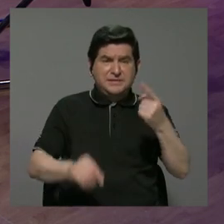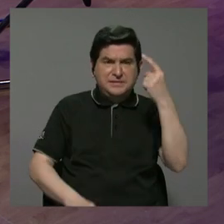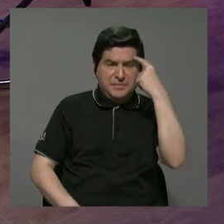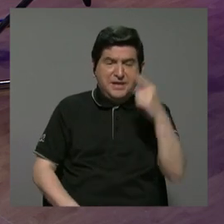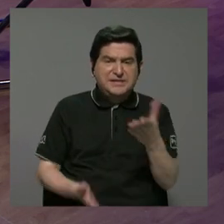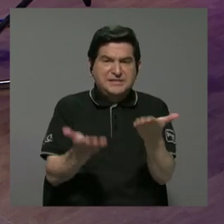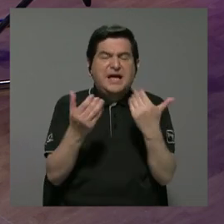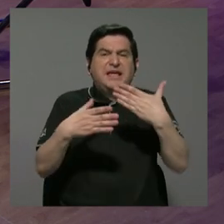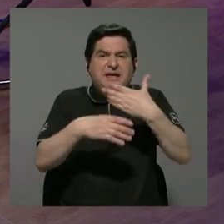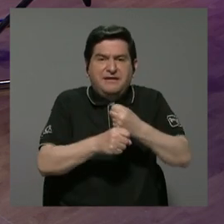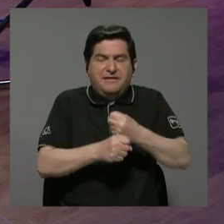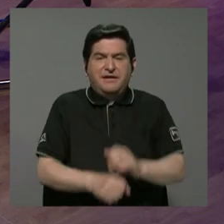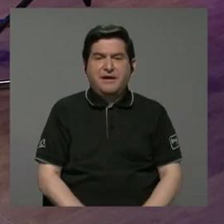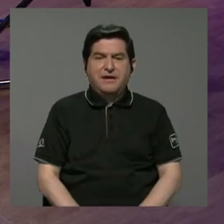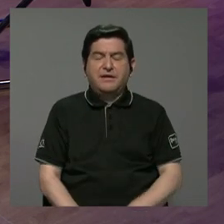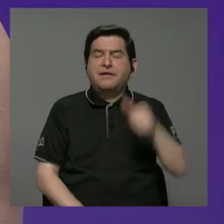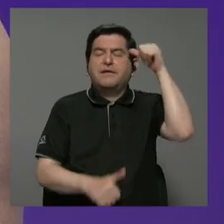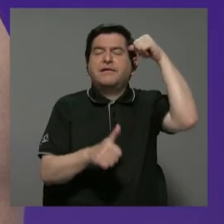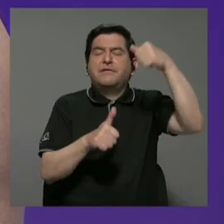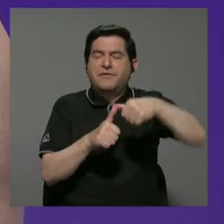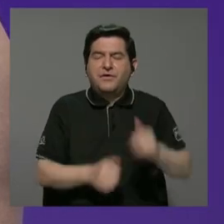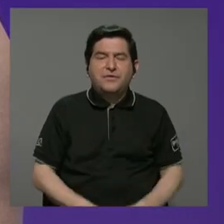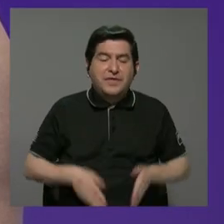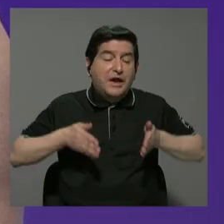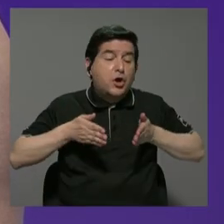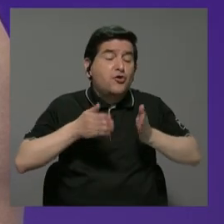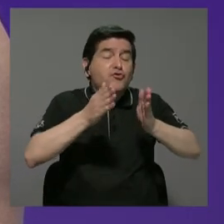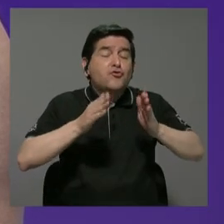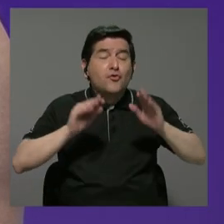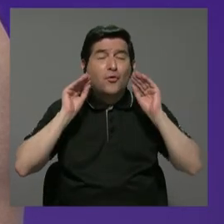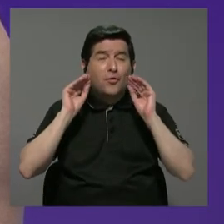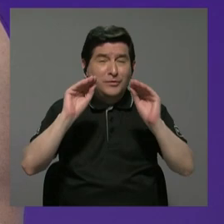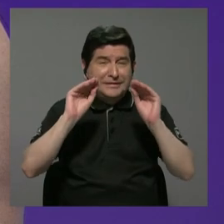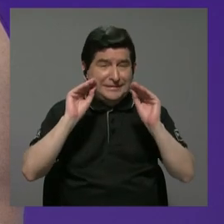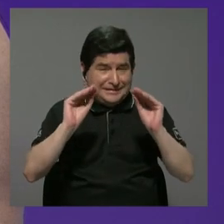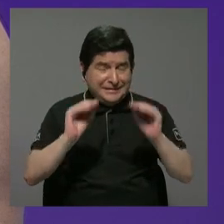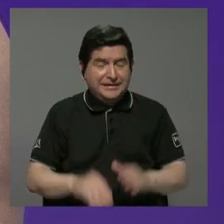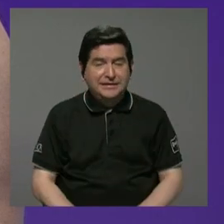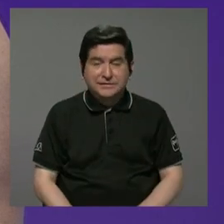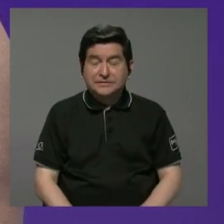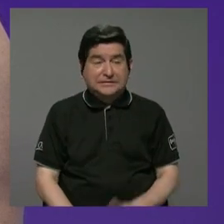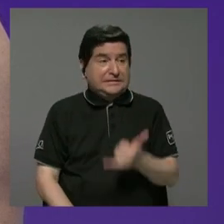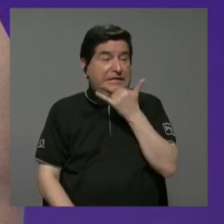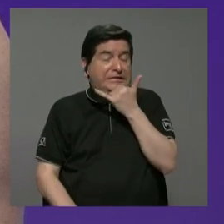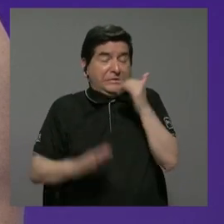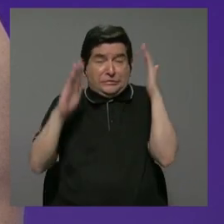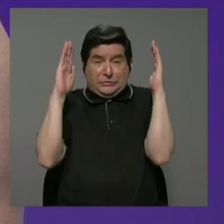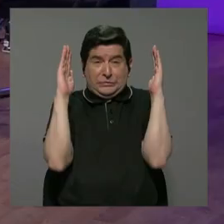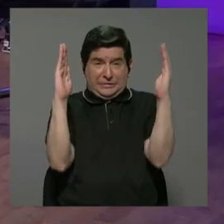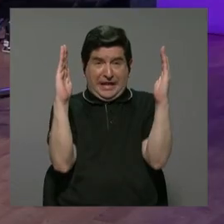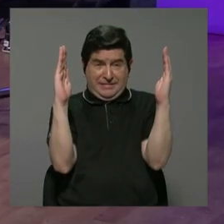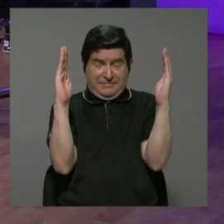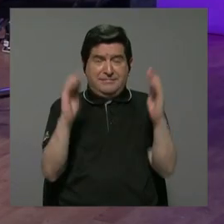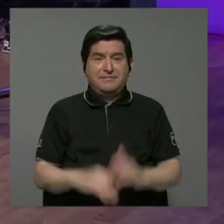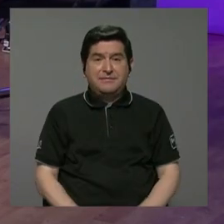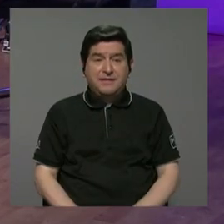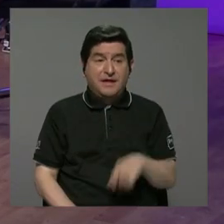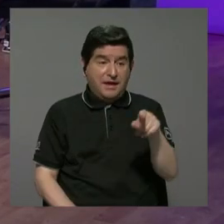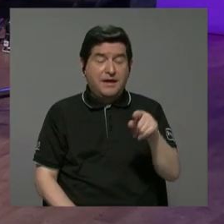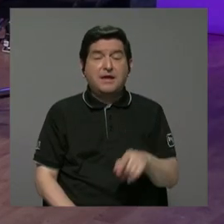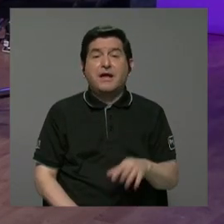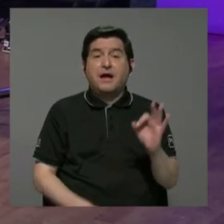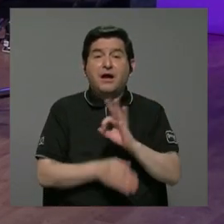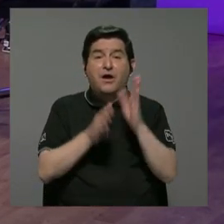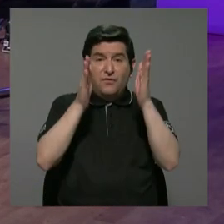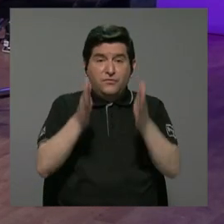quiere hacer. Quiero nada más recordar la ruta de la educación, que me parece una de las faltas más graves en términos de que ella es una funcionaria